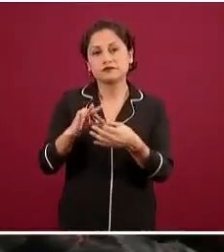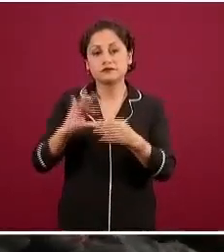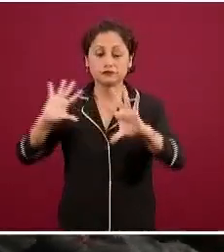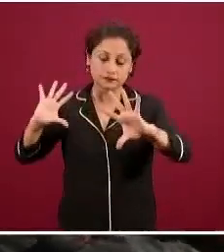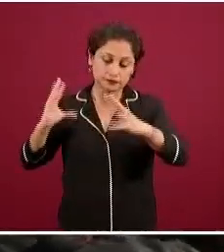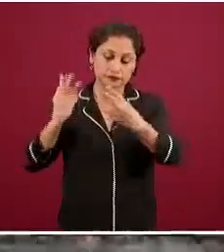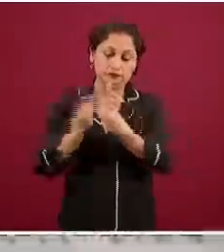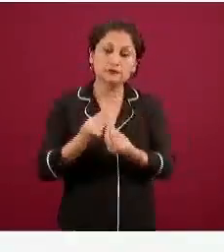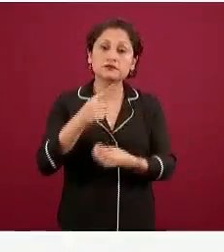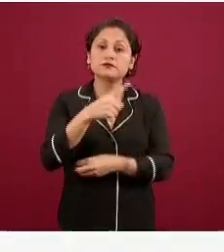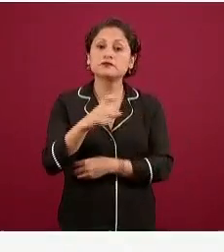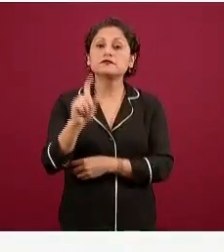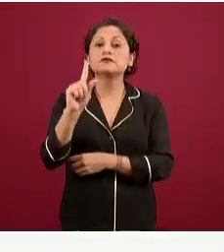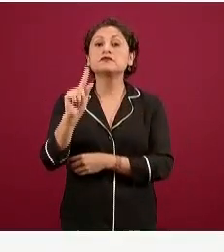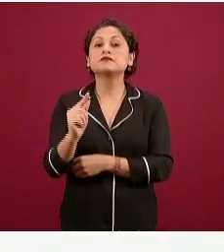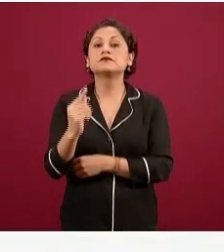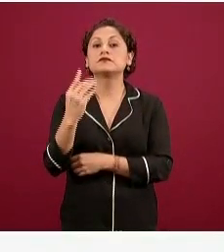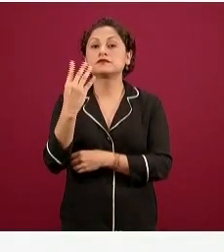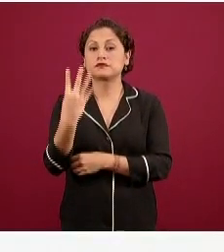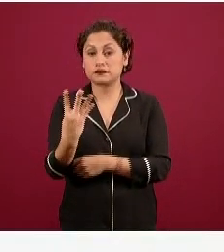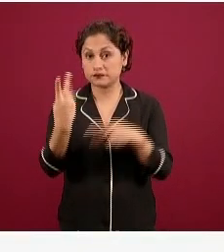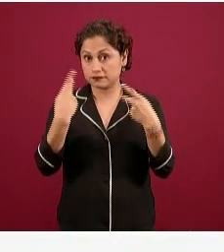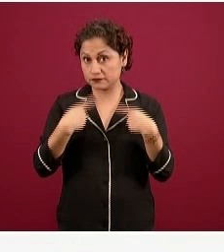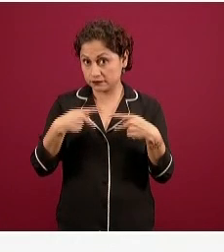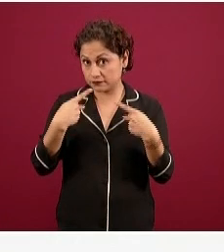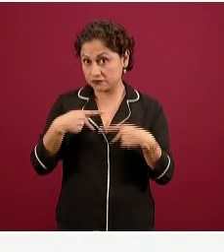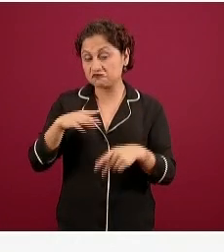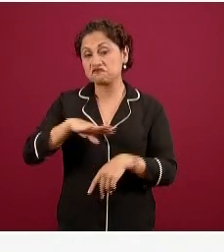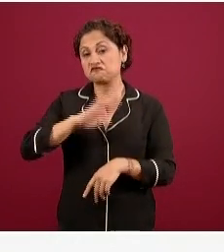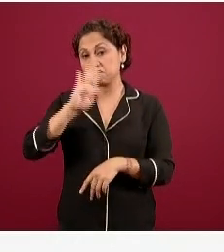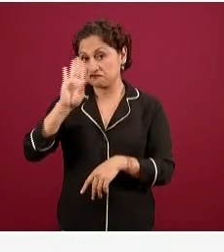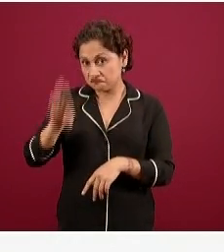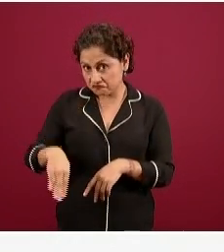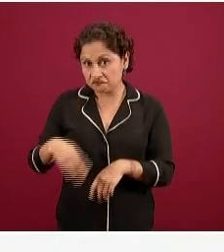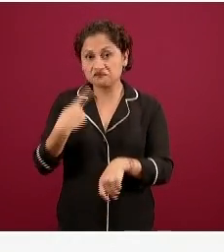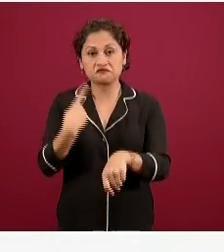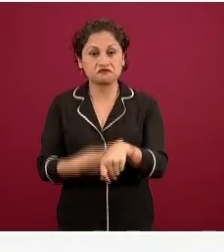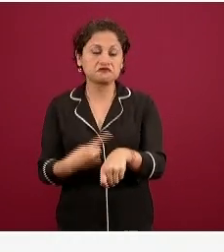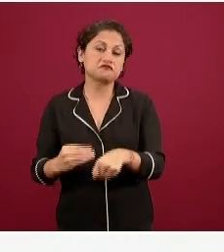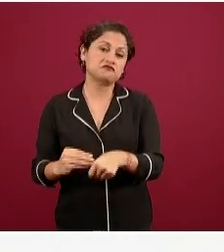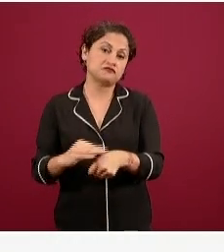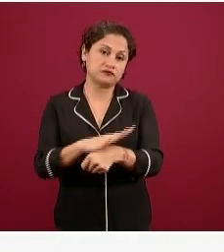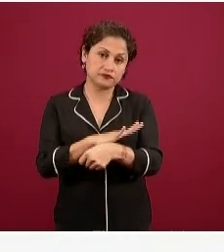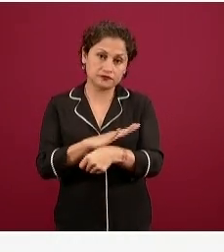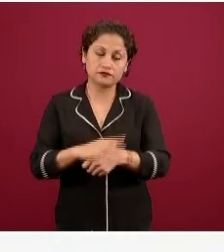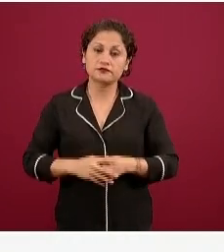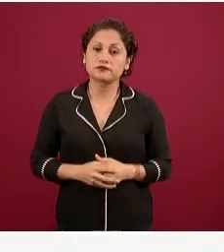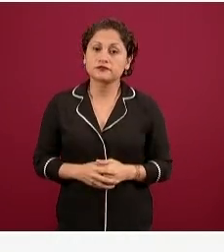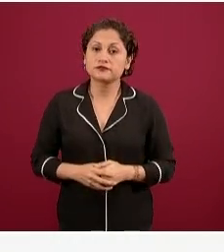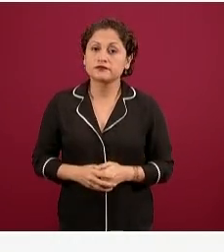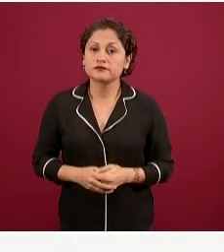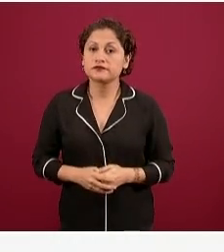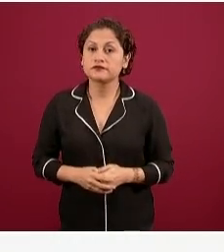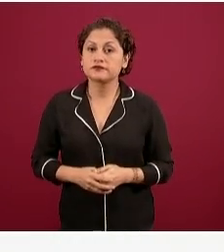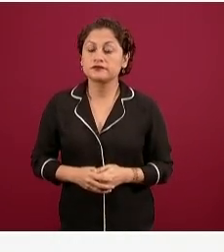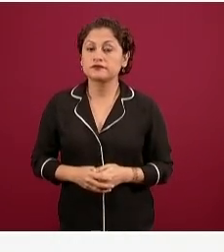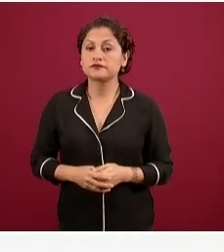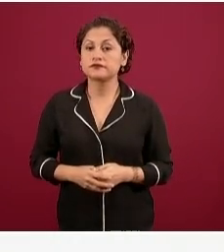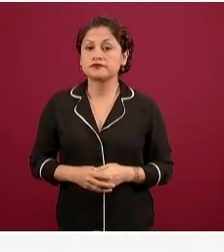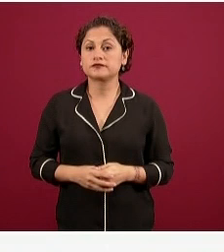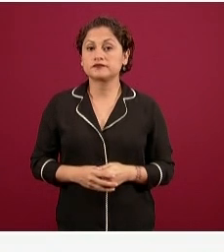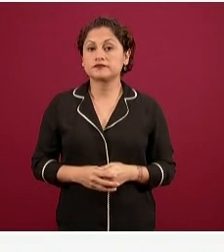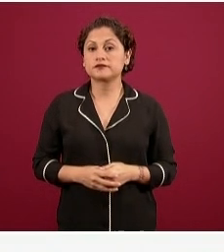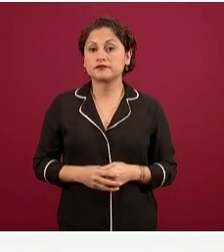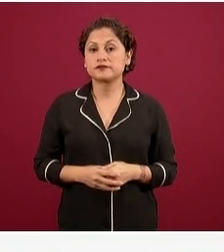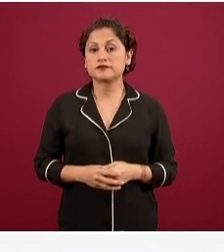existido 174 personas que han muerto por COVID en México. Y lo que podemos ver aquí es